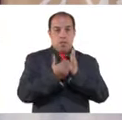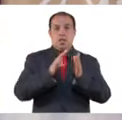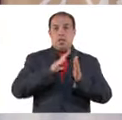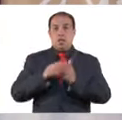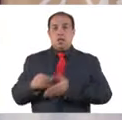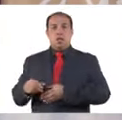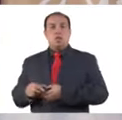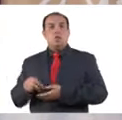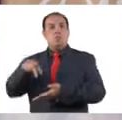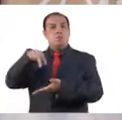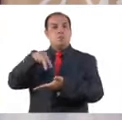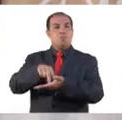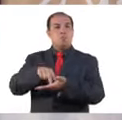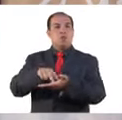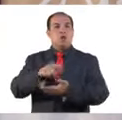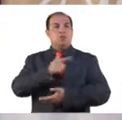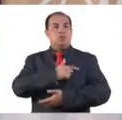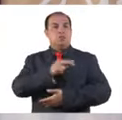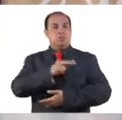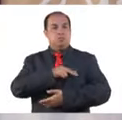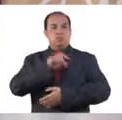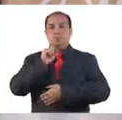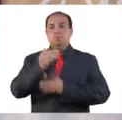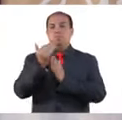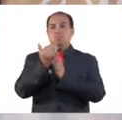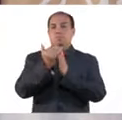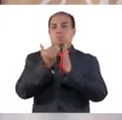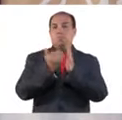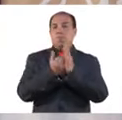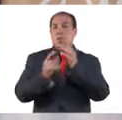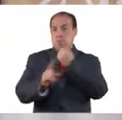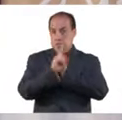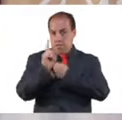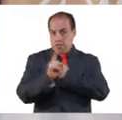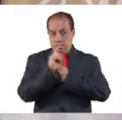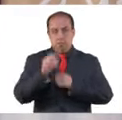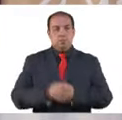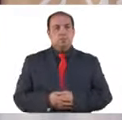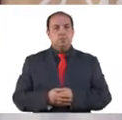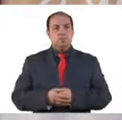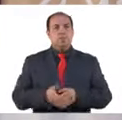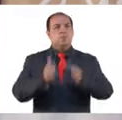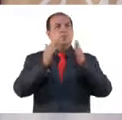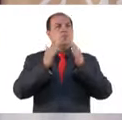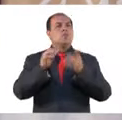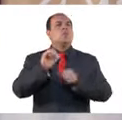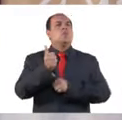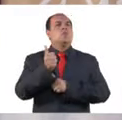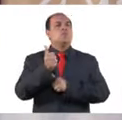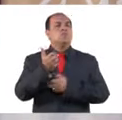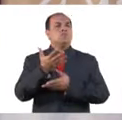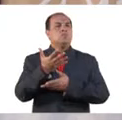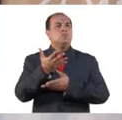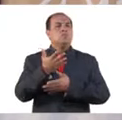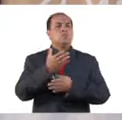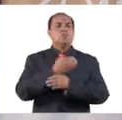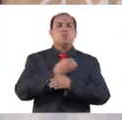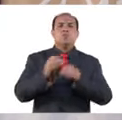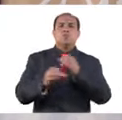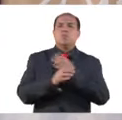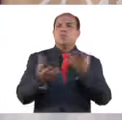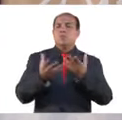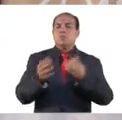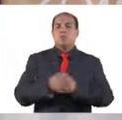guardia y además han bajado los incidentes. ¿Qué otra cosa se está haciendo? Brigadas